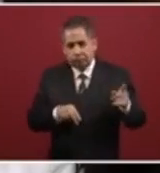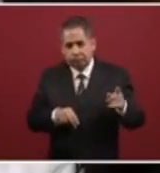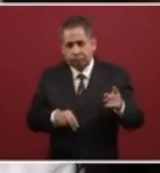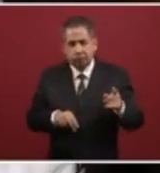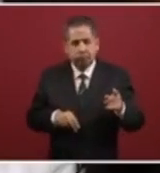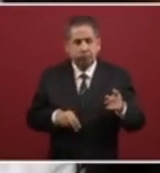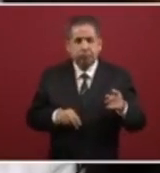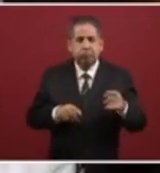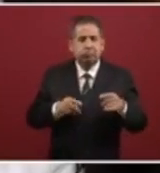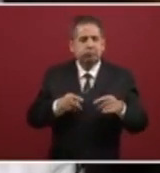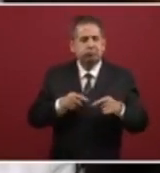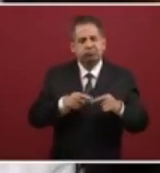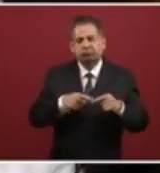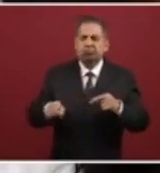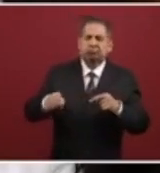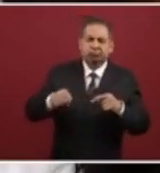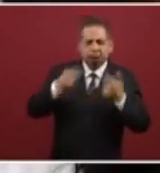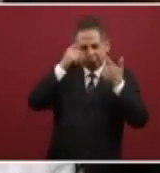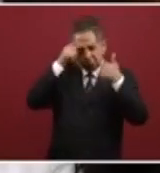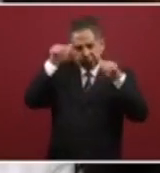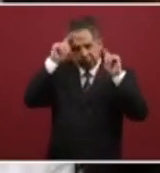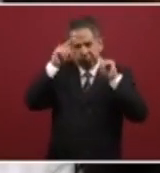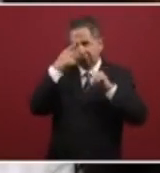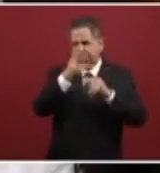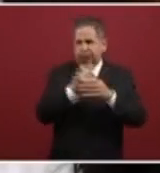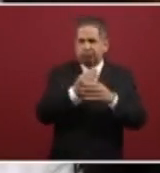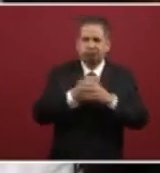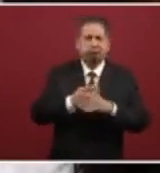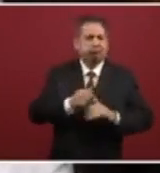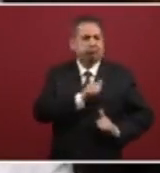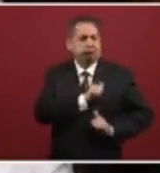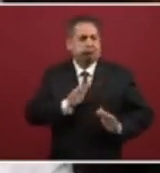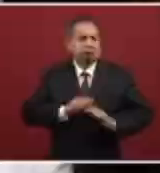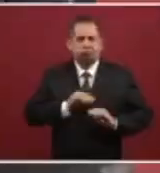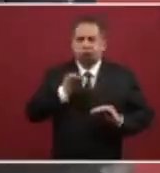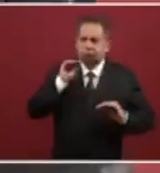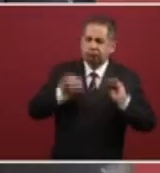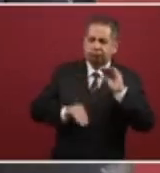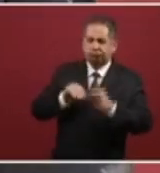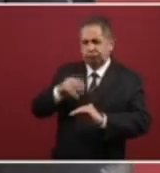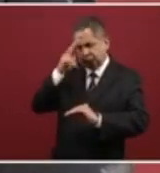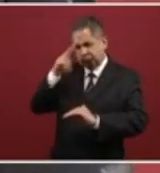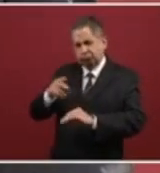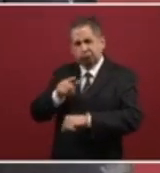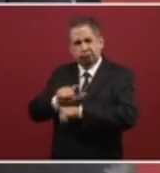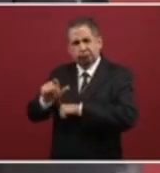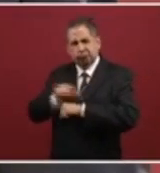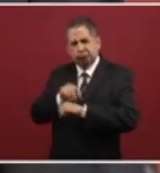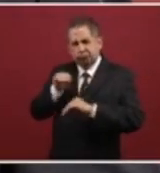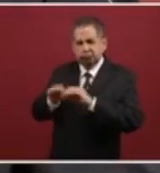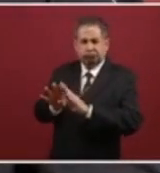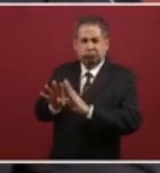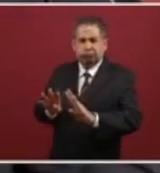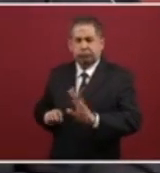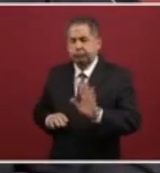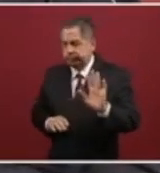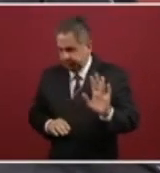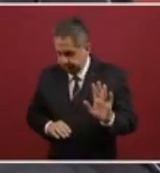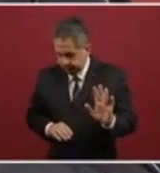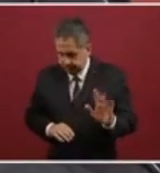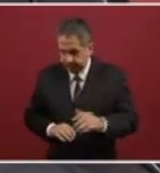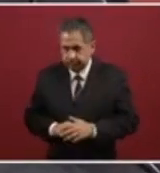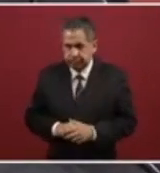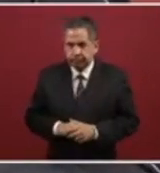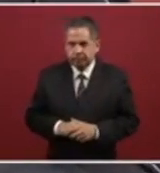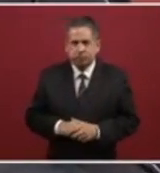a sus marines a la frontera de México y Guatemala? ¿Podemos estar seguros? A ver, ¿usted